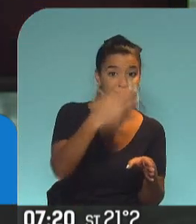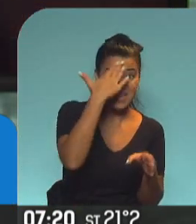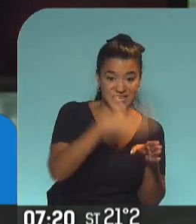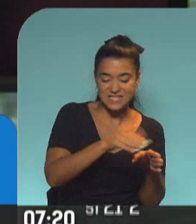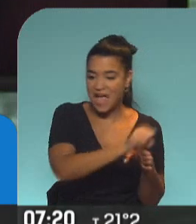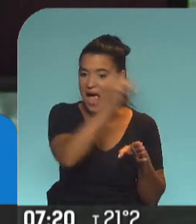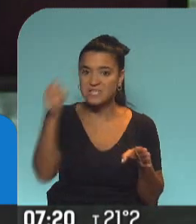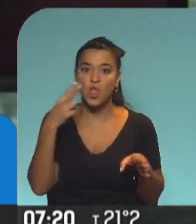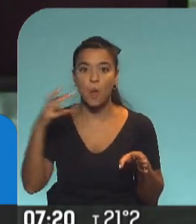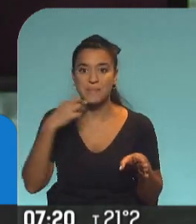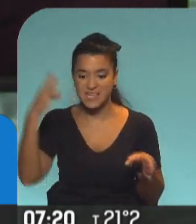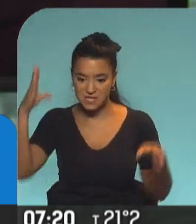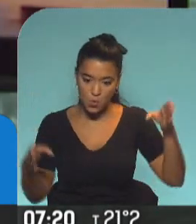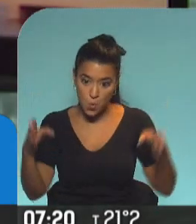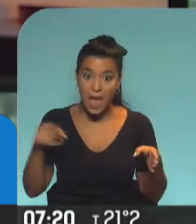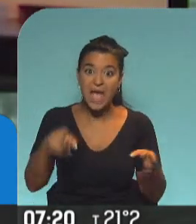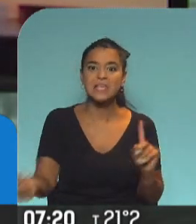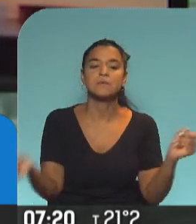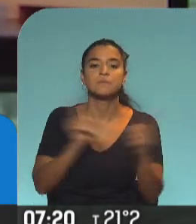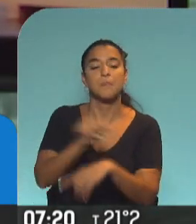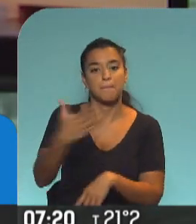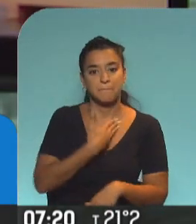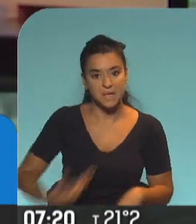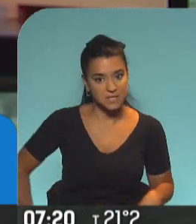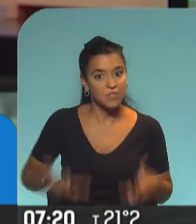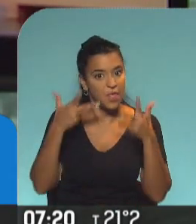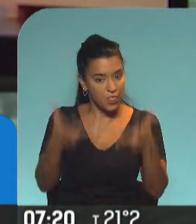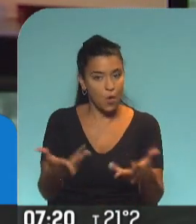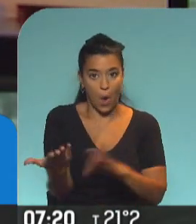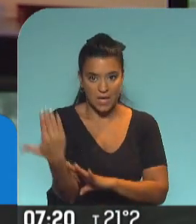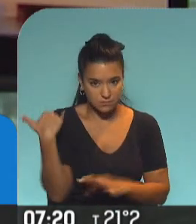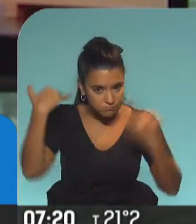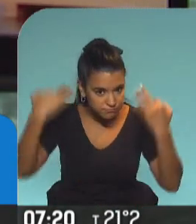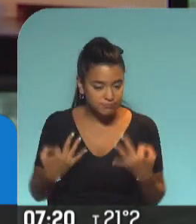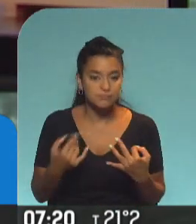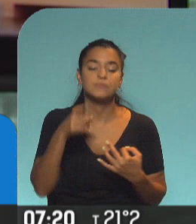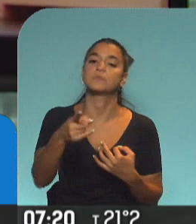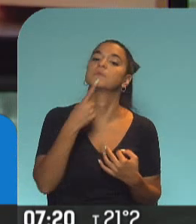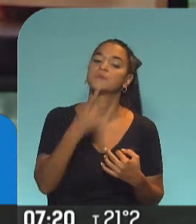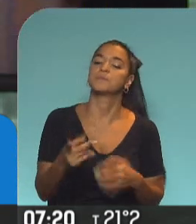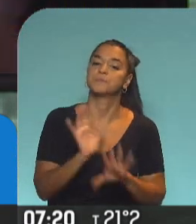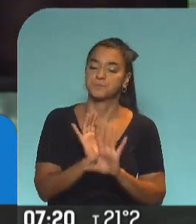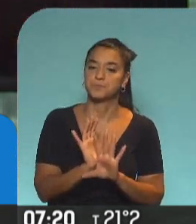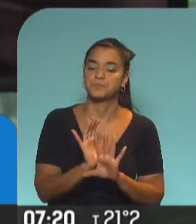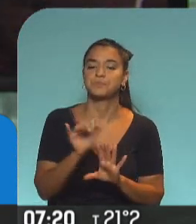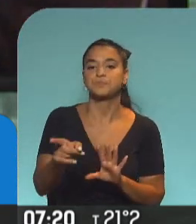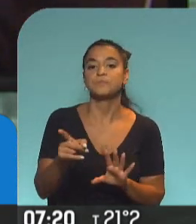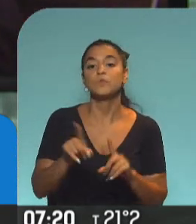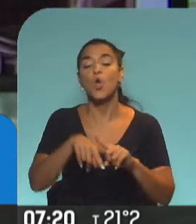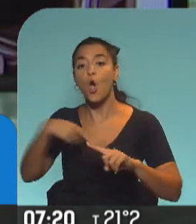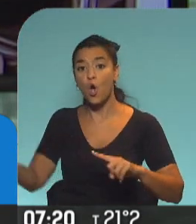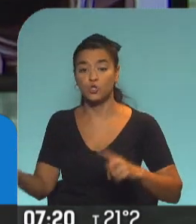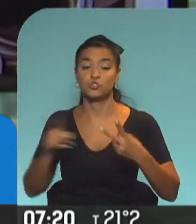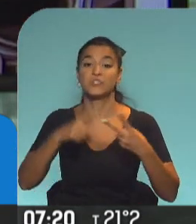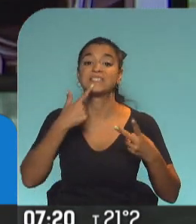se invierte, y esto por primera vez el presidente lo subrayó en el día de ayer. Es una parte de la ecuación. Lo otro, lo que tiene que ver con